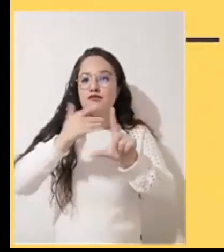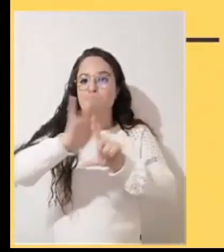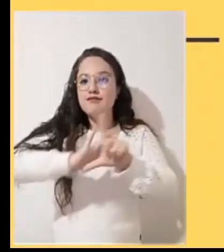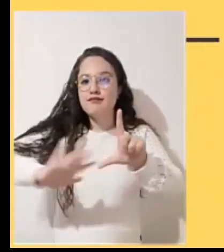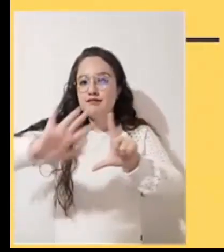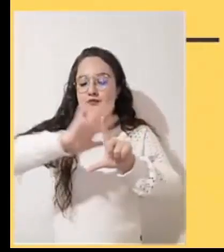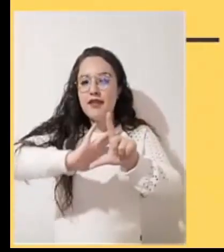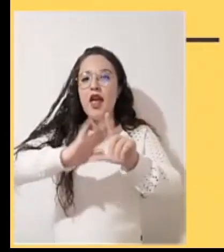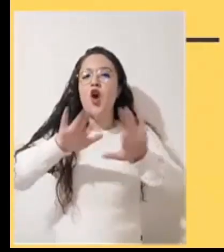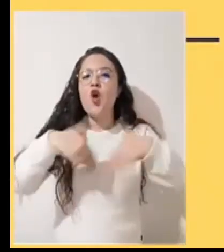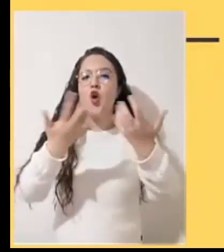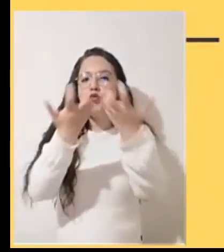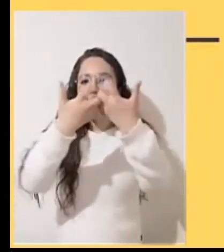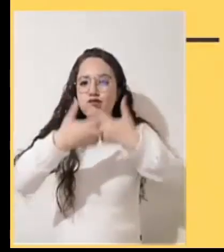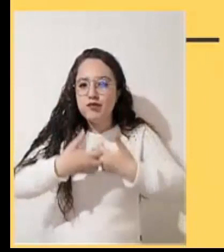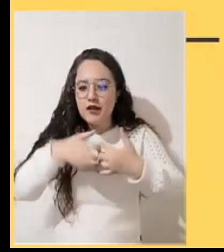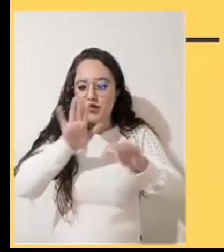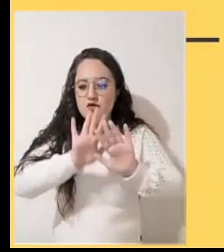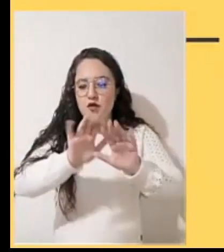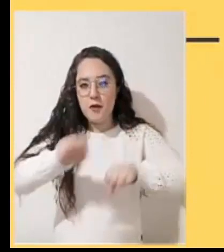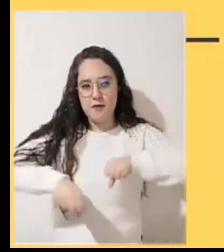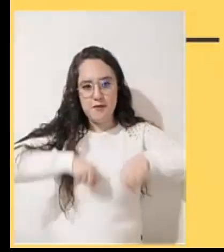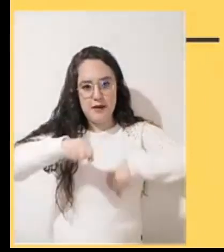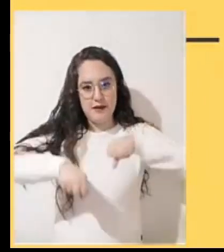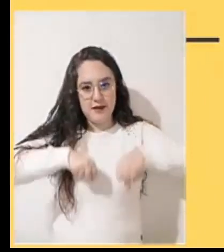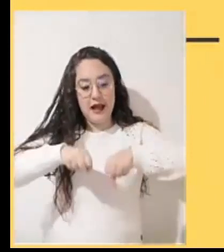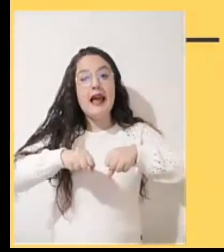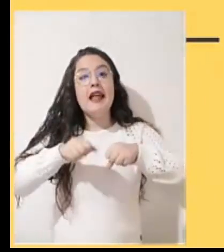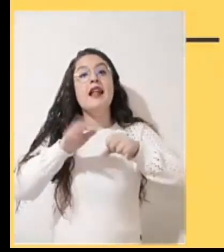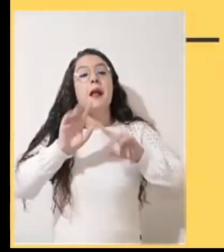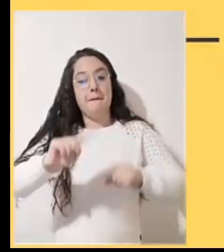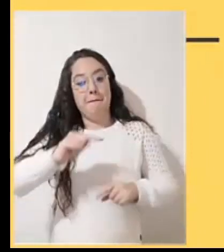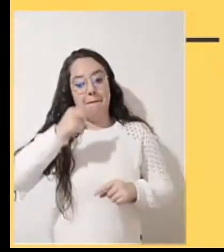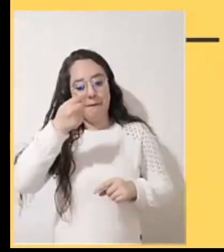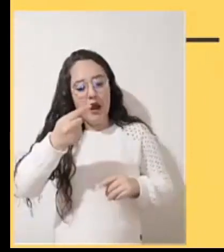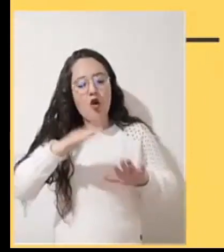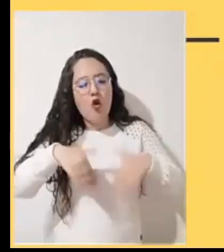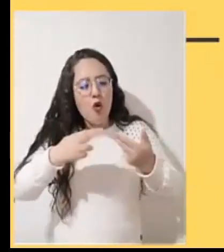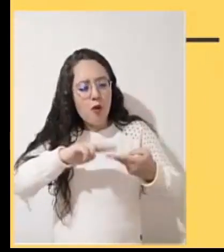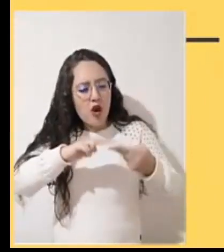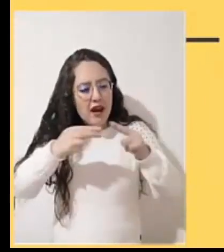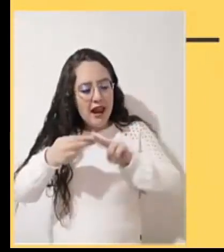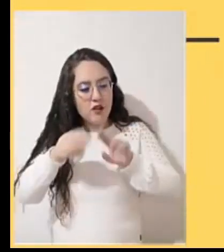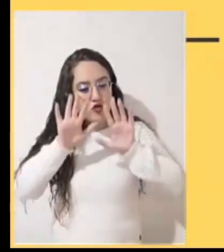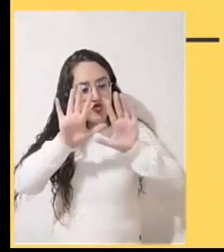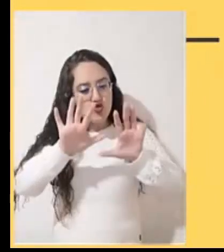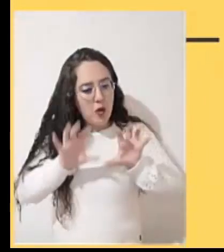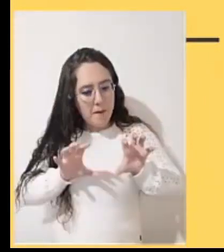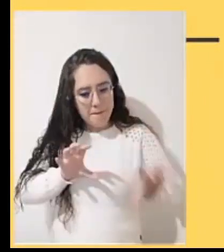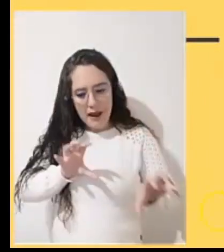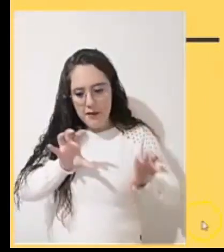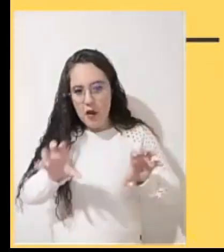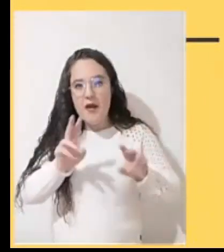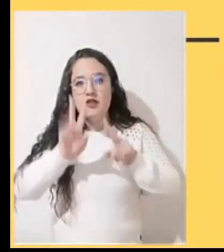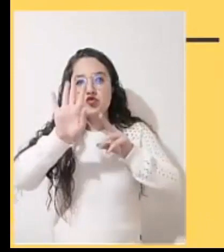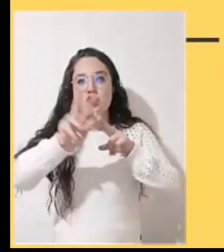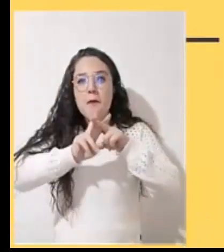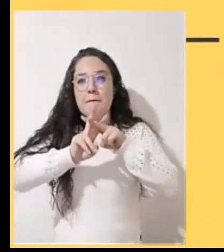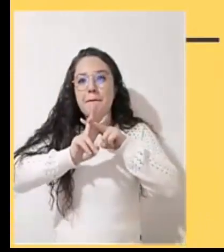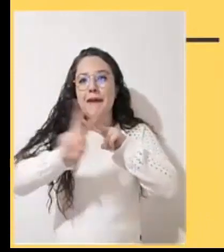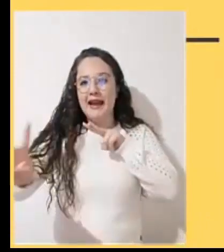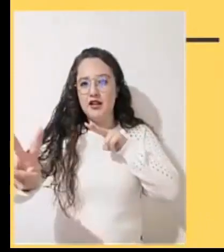videos alrededor del funcionamiento de una bicicleta. La parte 1 es la relación de los platos y la velocidad.